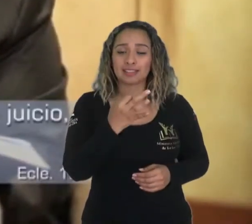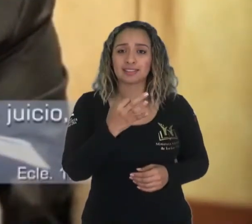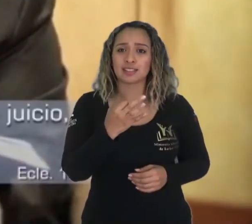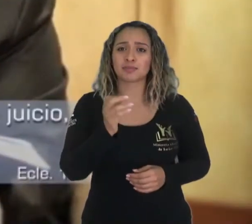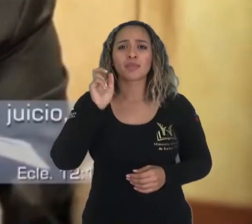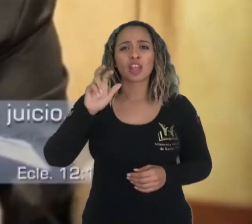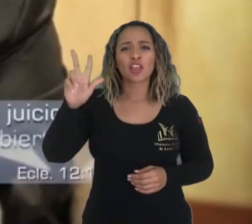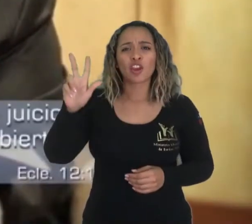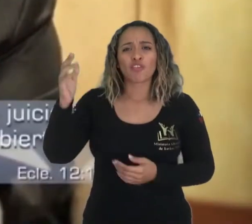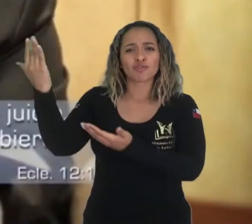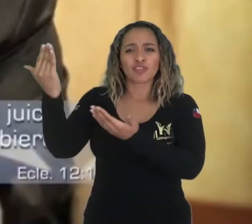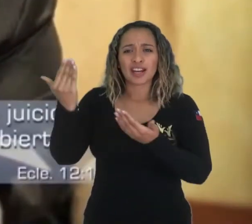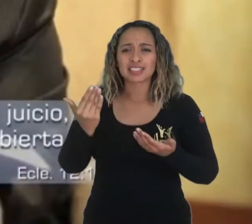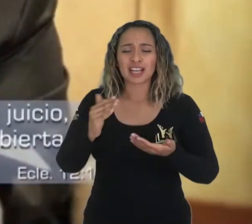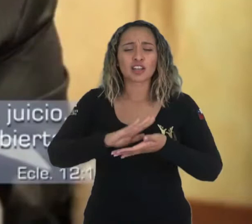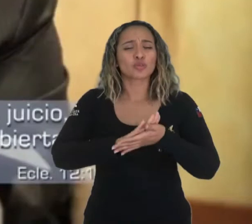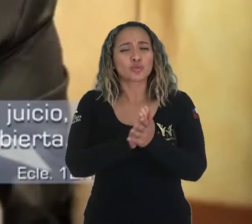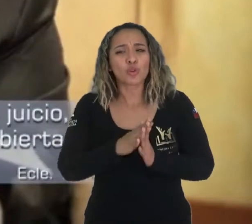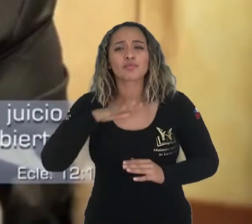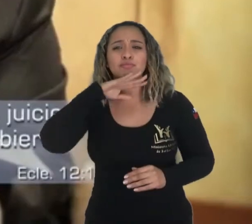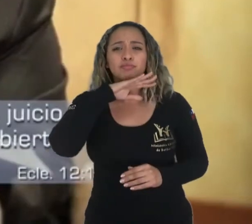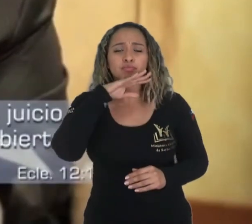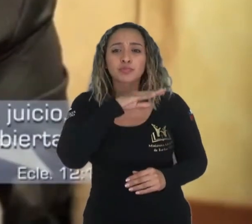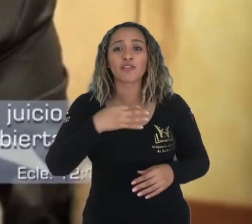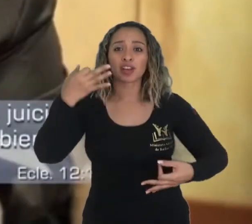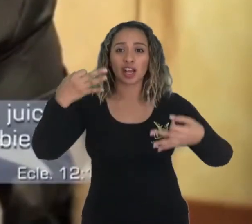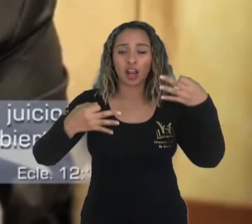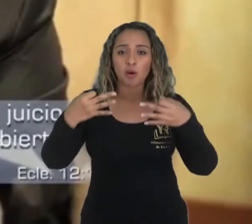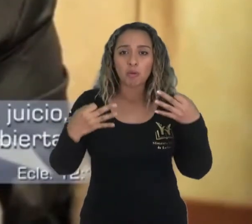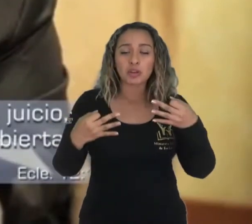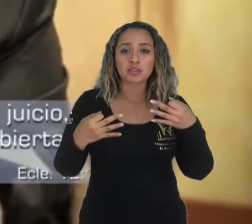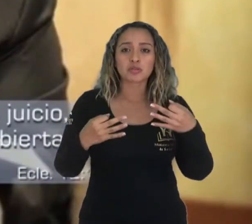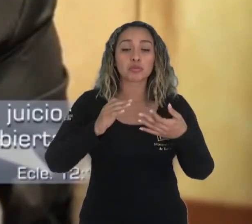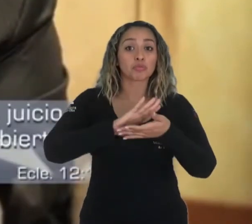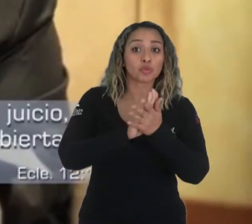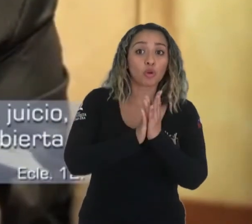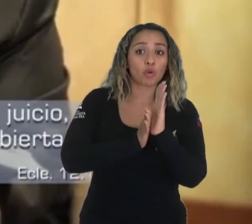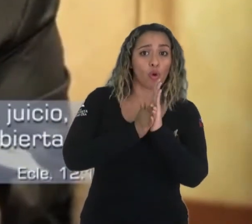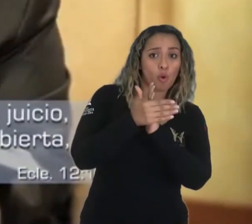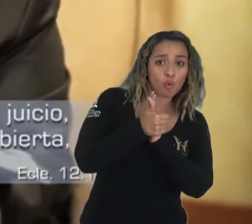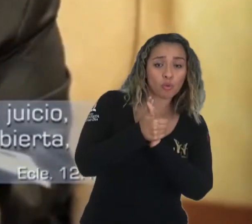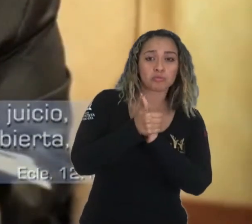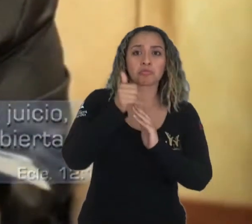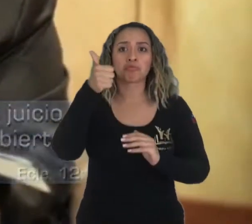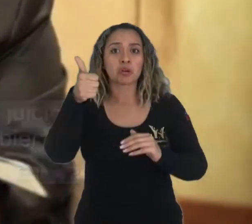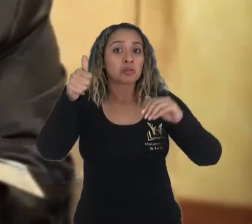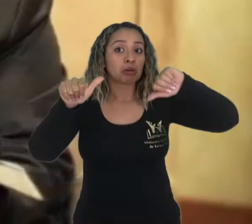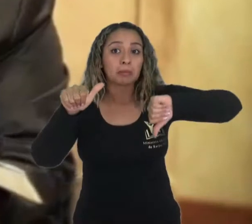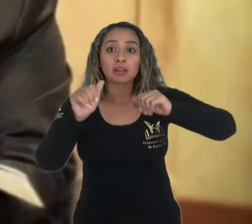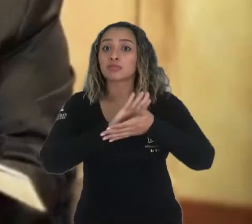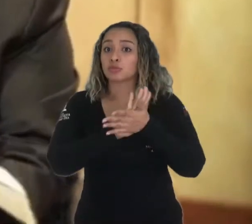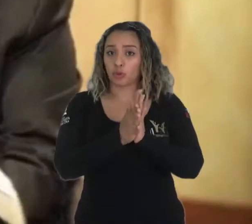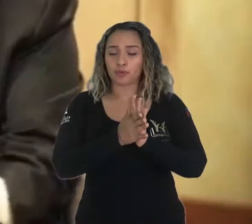traerá toda obra a juicio juntamente con toda cosa encubierta, sea buena o sea mala